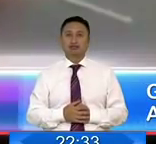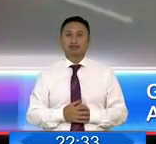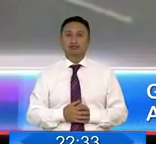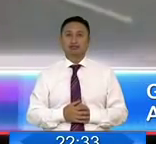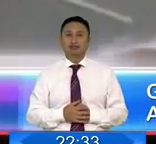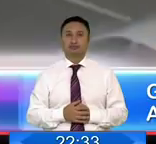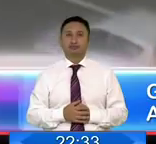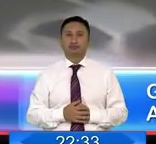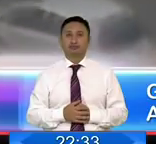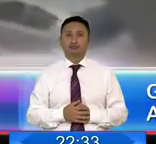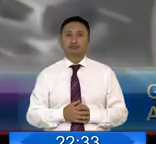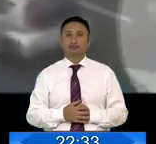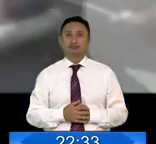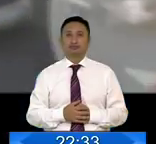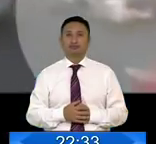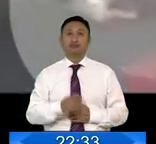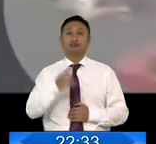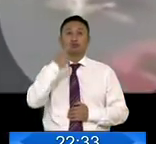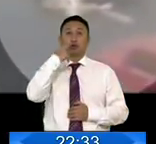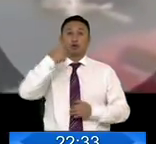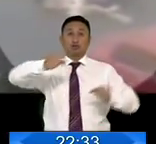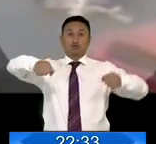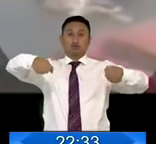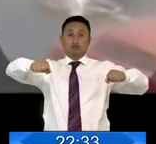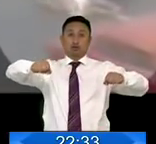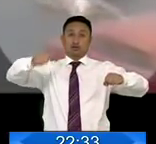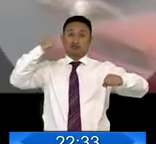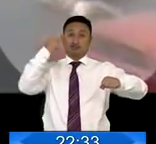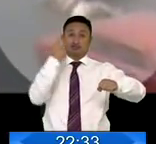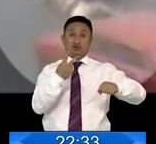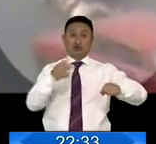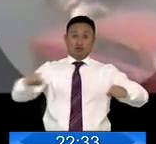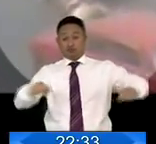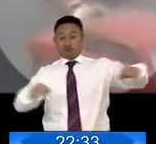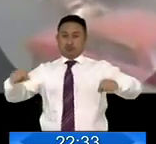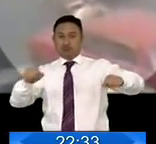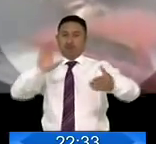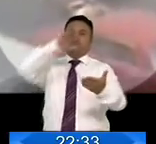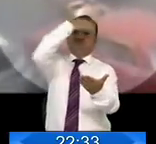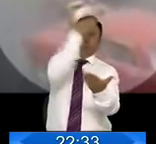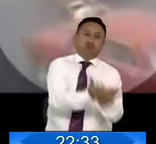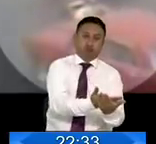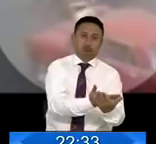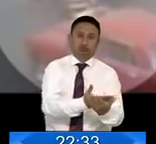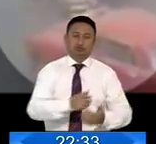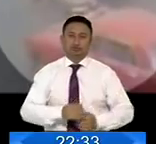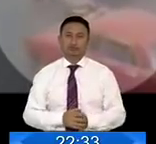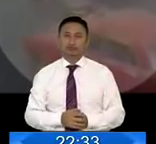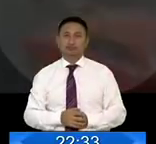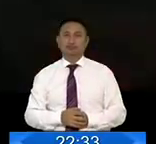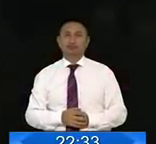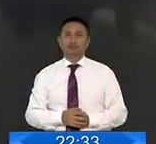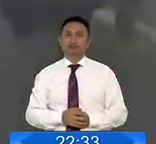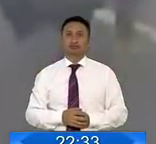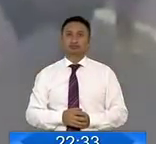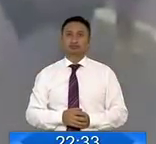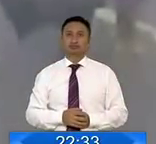El conductor de esta motocicleta, que iba con una acompañante, pierde el control y cae al pavimento.